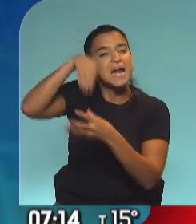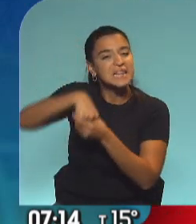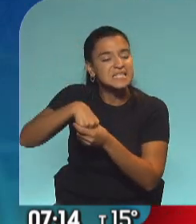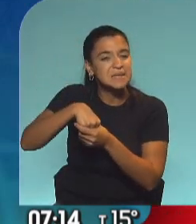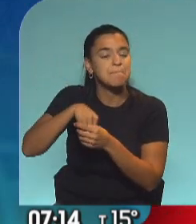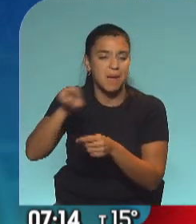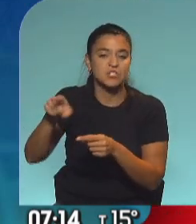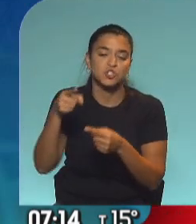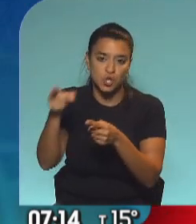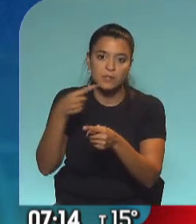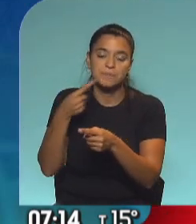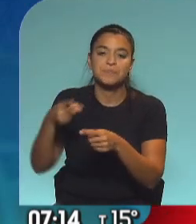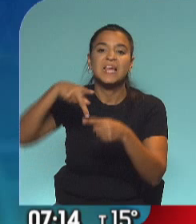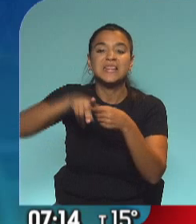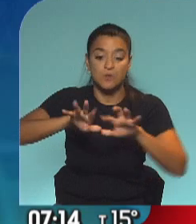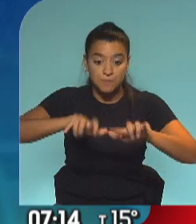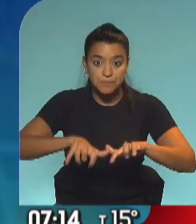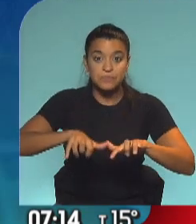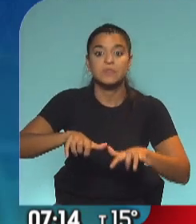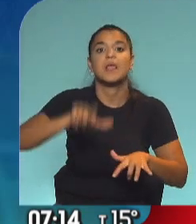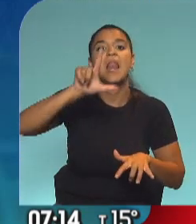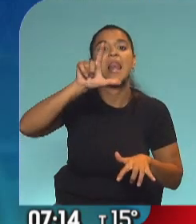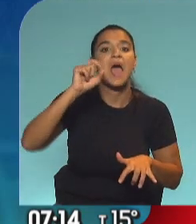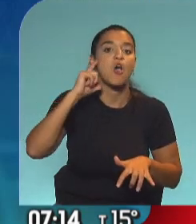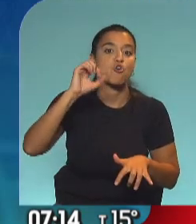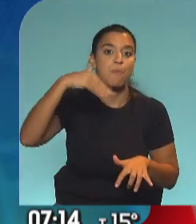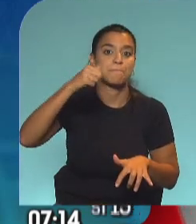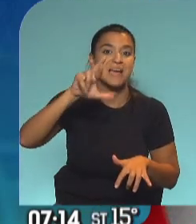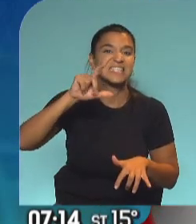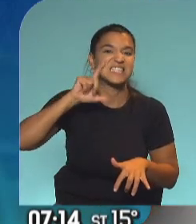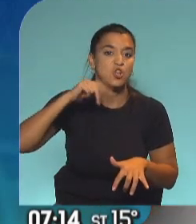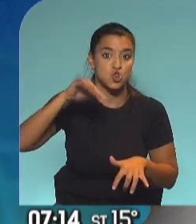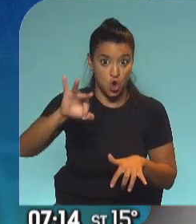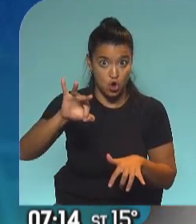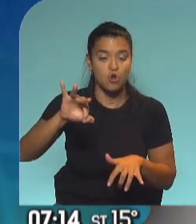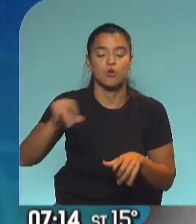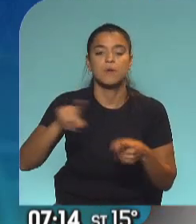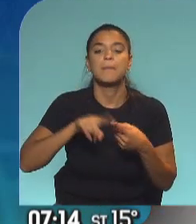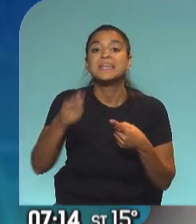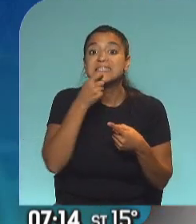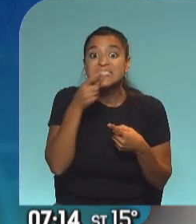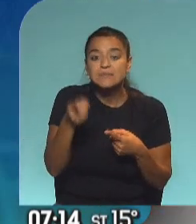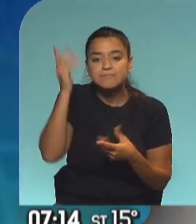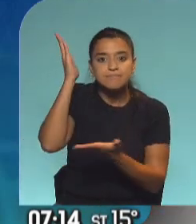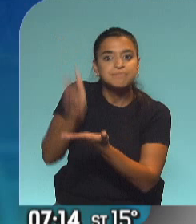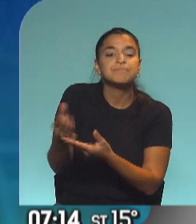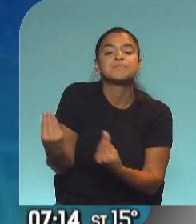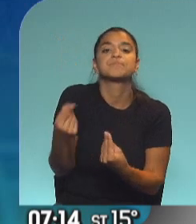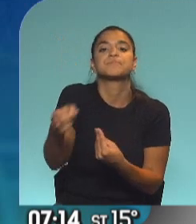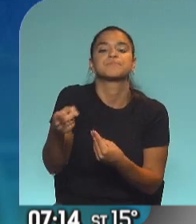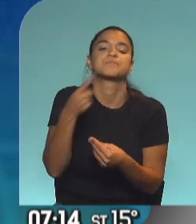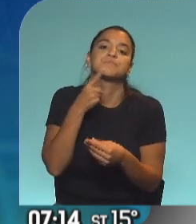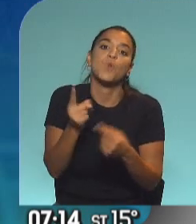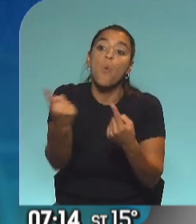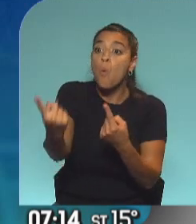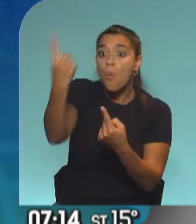necesaria atribuida al técnico informático Diego Lago Marcino, que en el caso de que hubiera existido es apenas una pieza, un